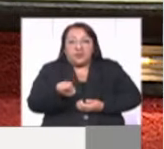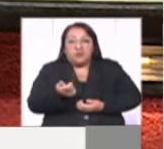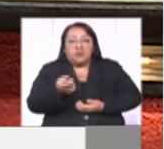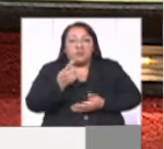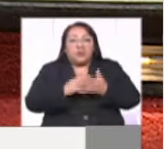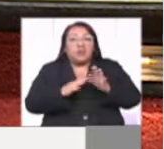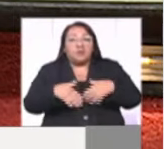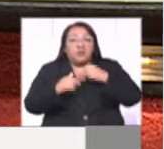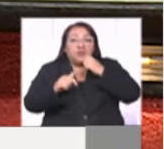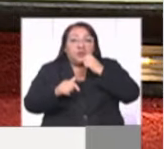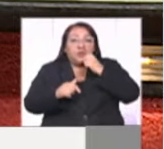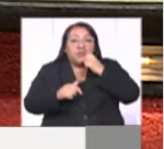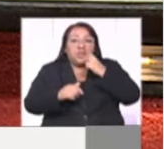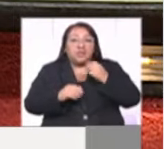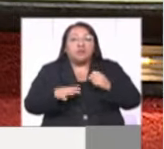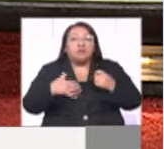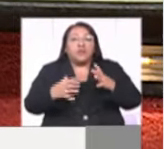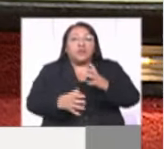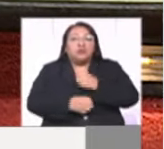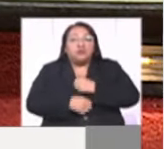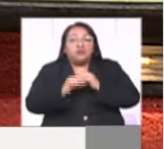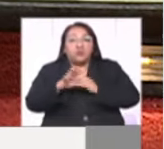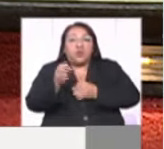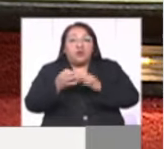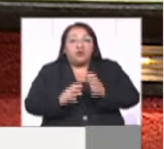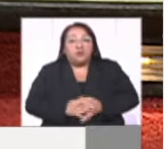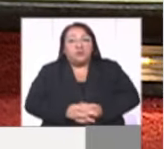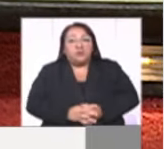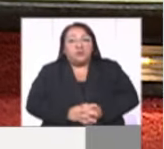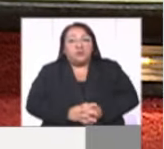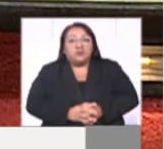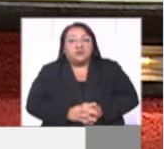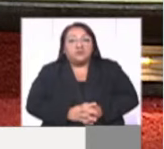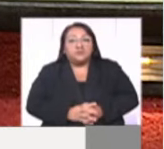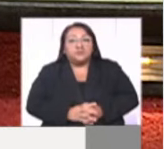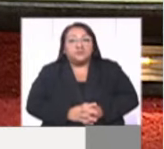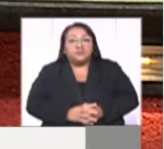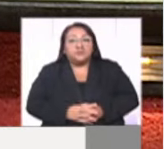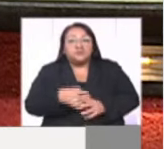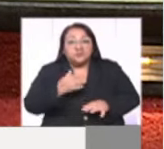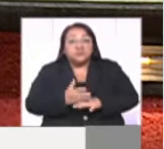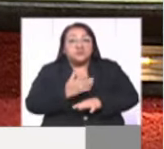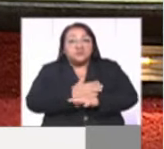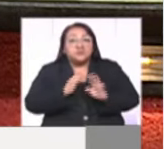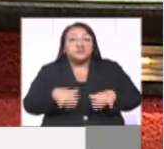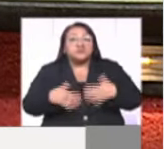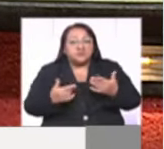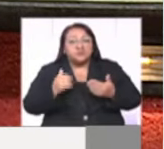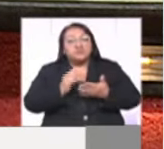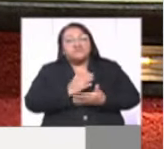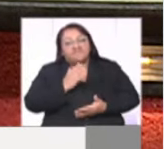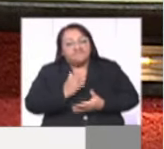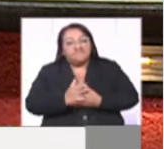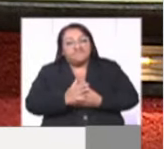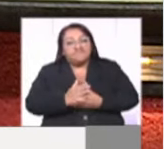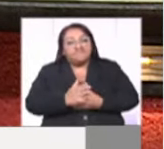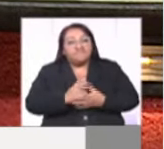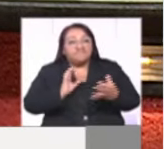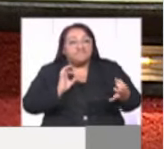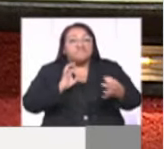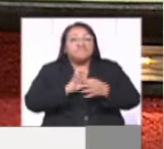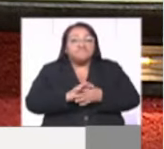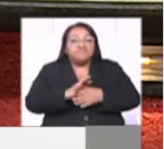para que así recuperen su economía y anticipar las posibles repercusiones